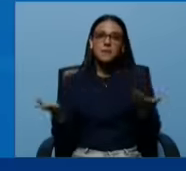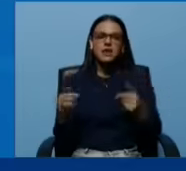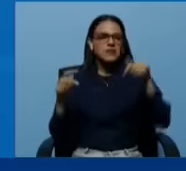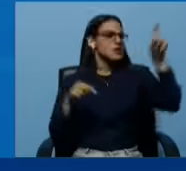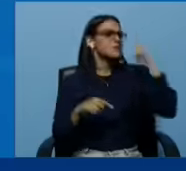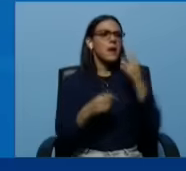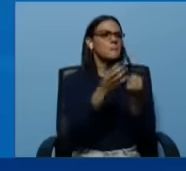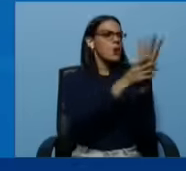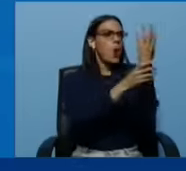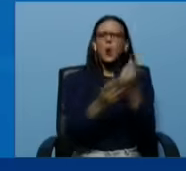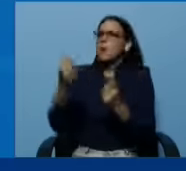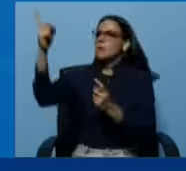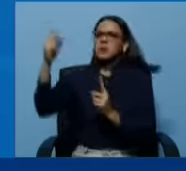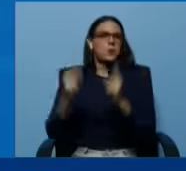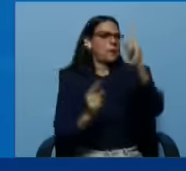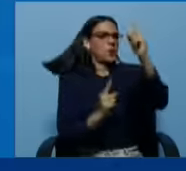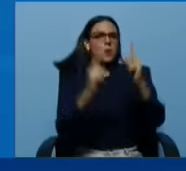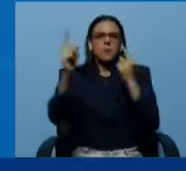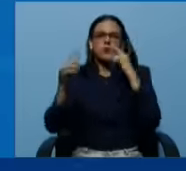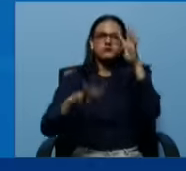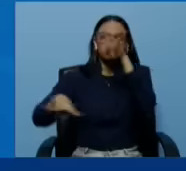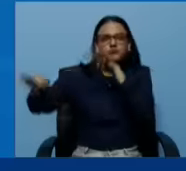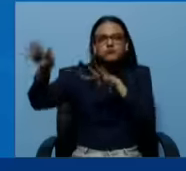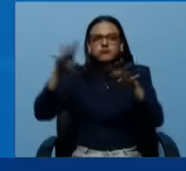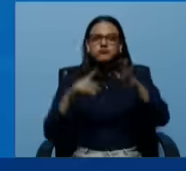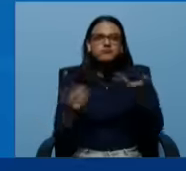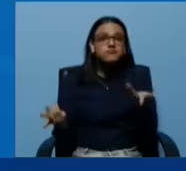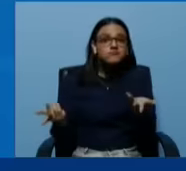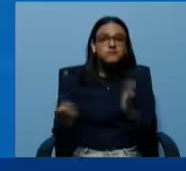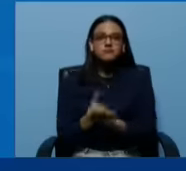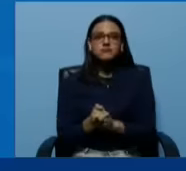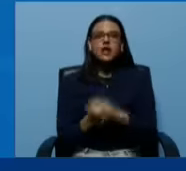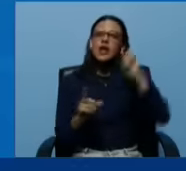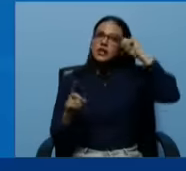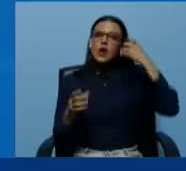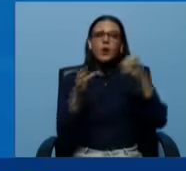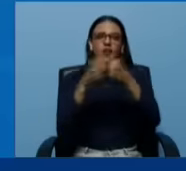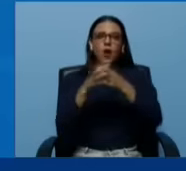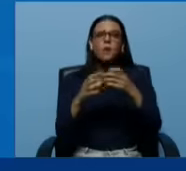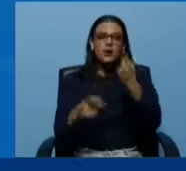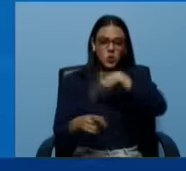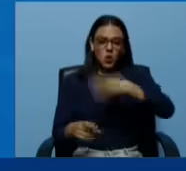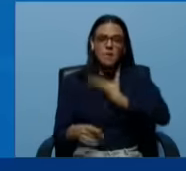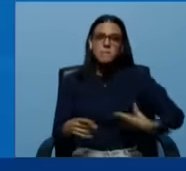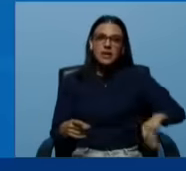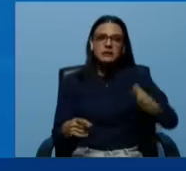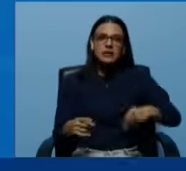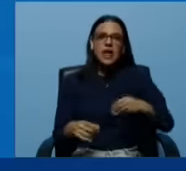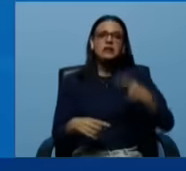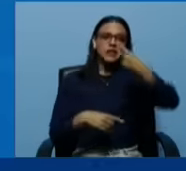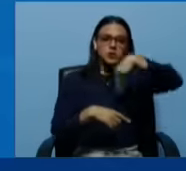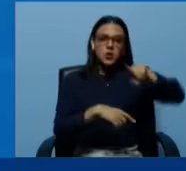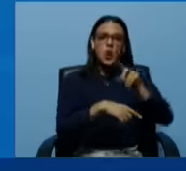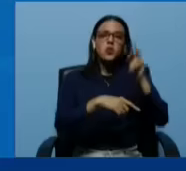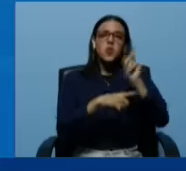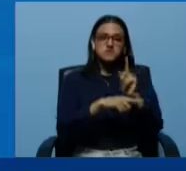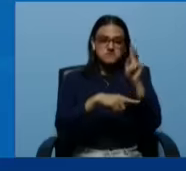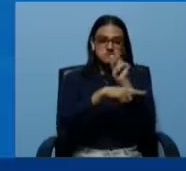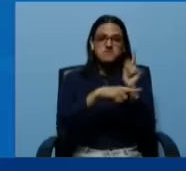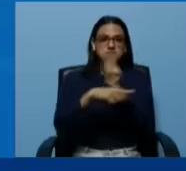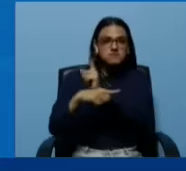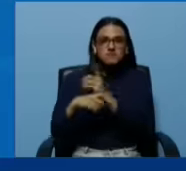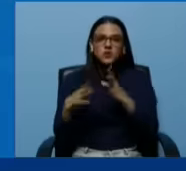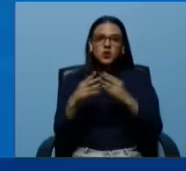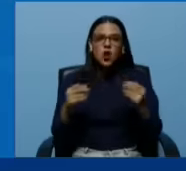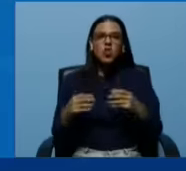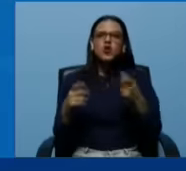por allá. El Grupo de Lima, ¿se acuerdan, compañeros presidentes, primeros ministros, compañeros de los